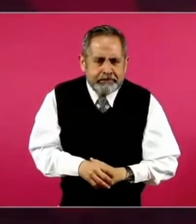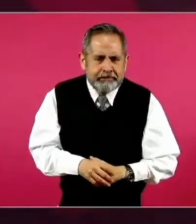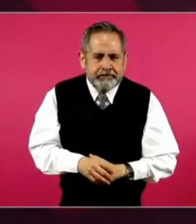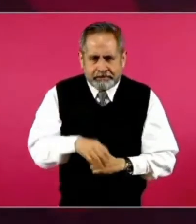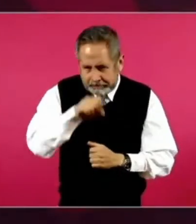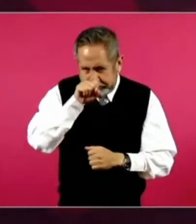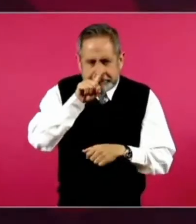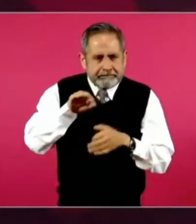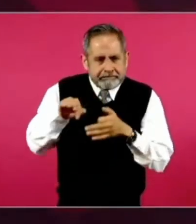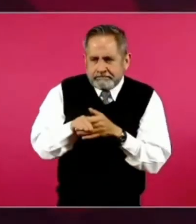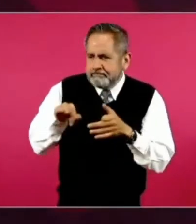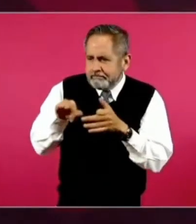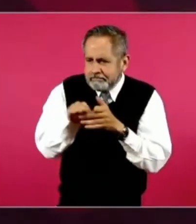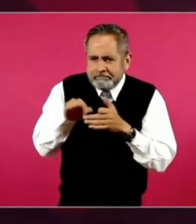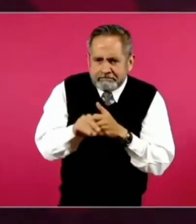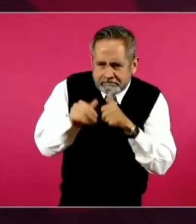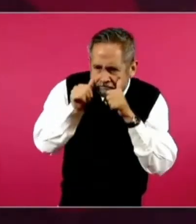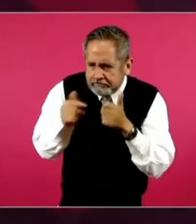constantemente.